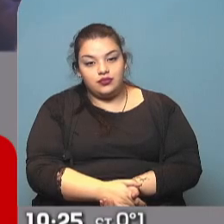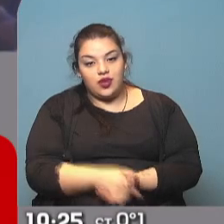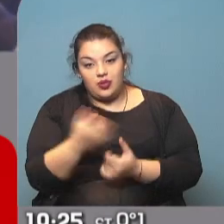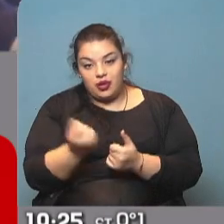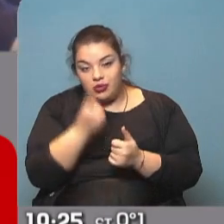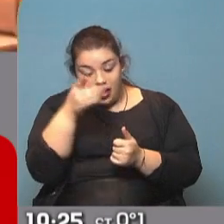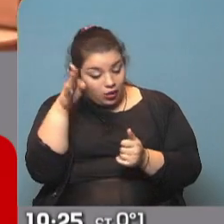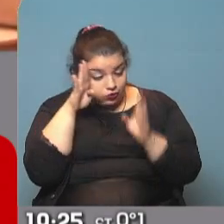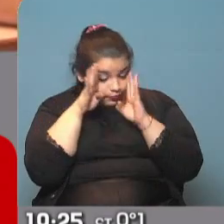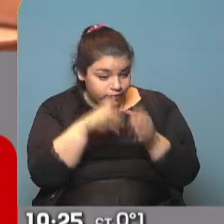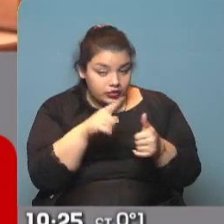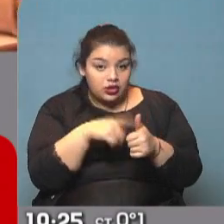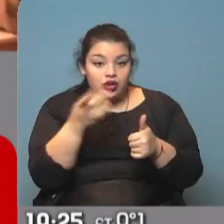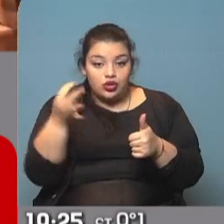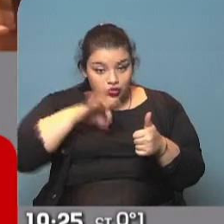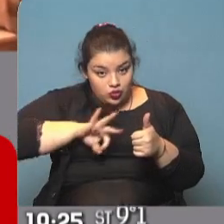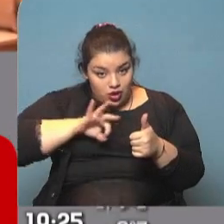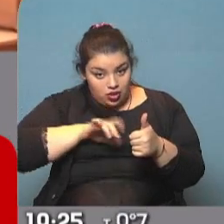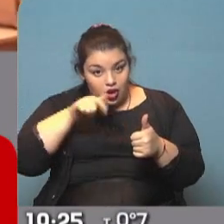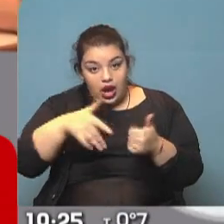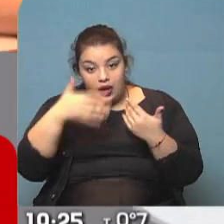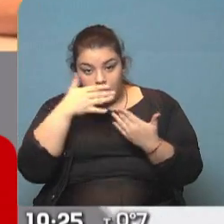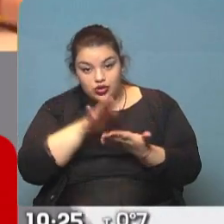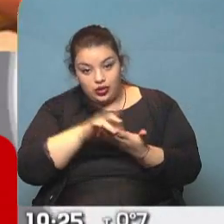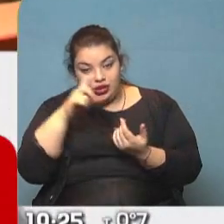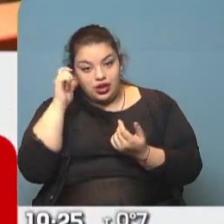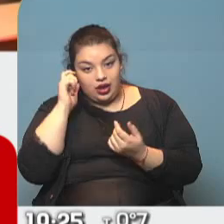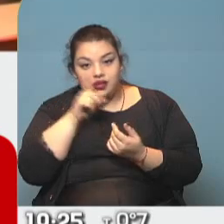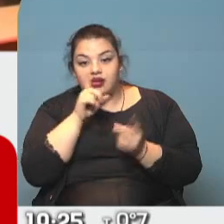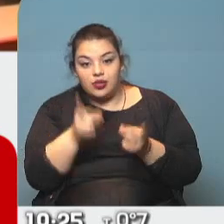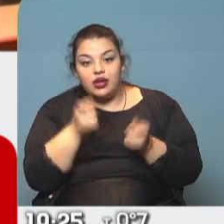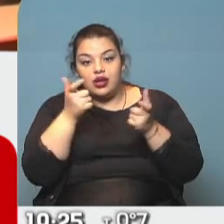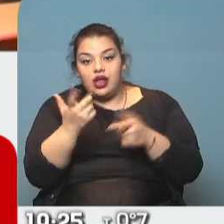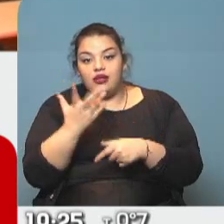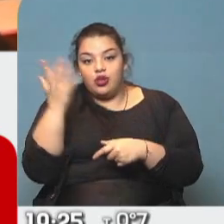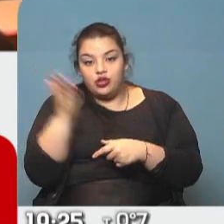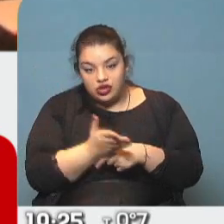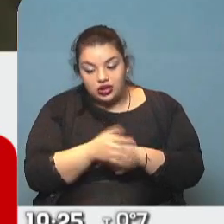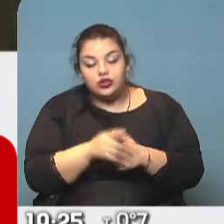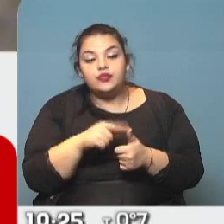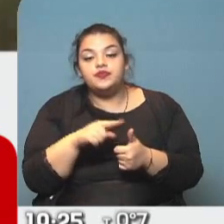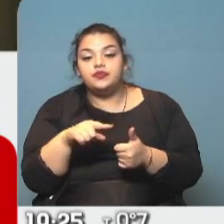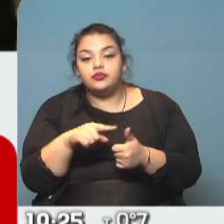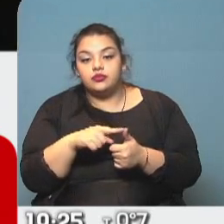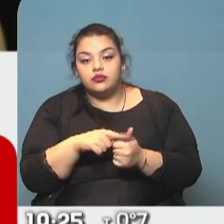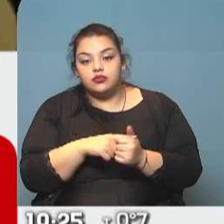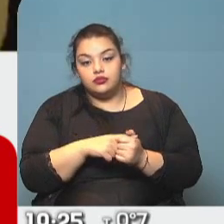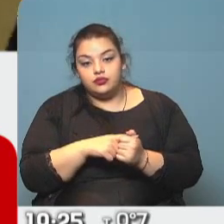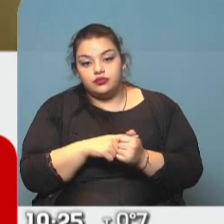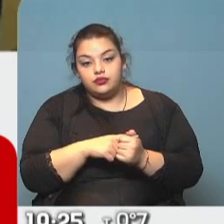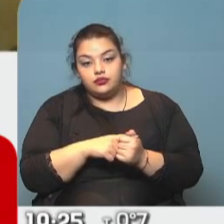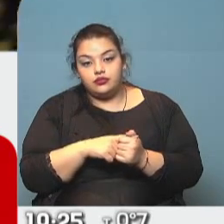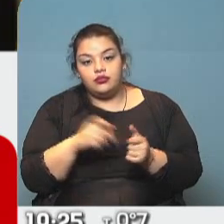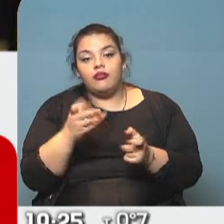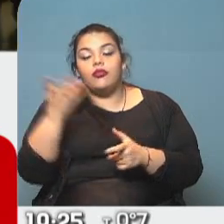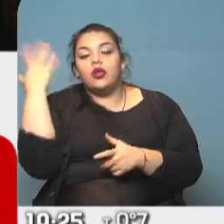Hoy estuvo... Digamos, hoy tenemos la noticia de que producto de esta aceleración de la inflación se le da 5 puntos más a las paritarias, porque el grueso fue negociado